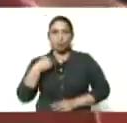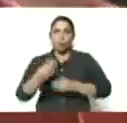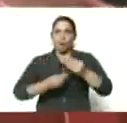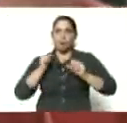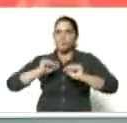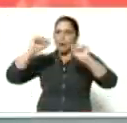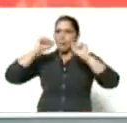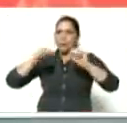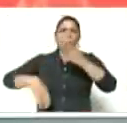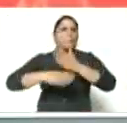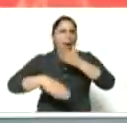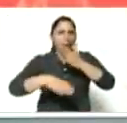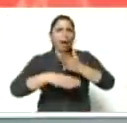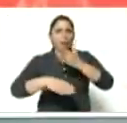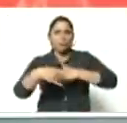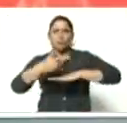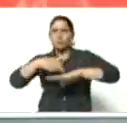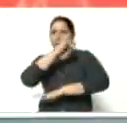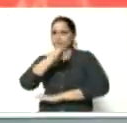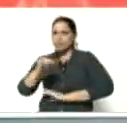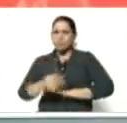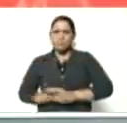Omar. ¡Vamos, Omar!